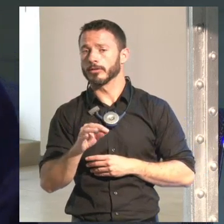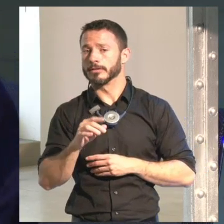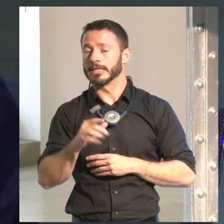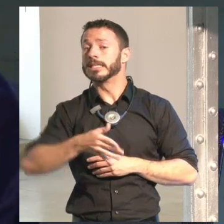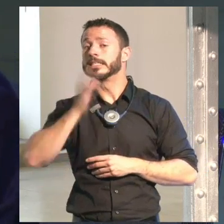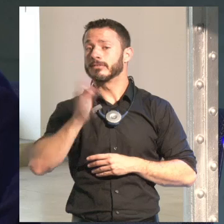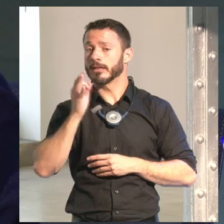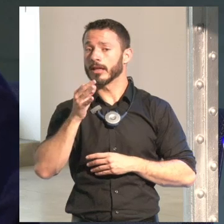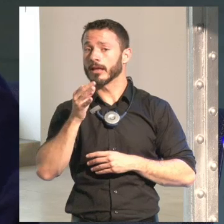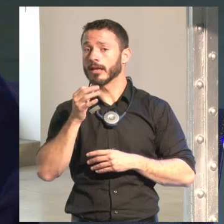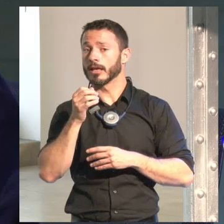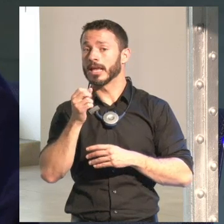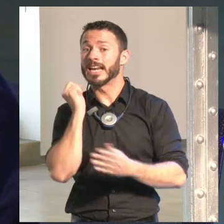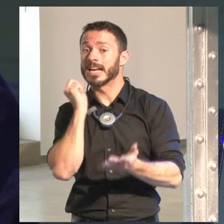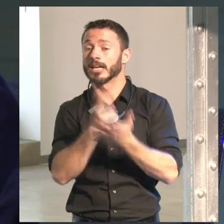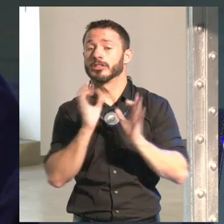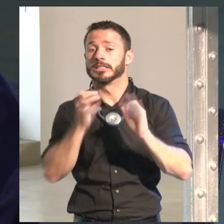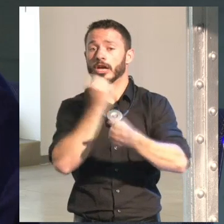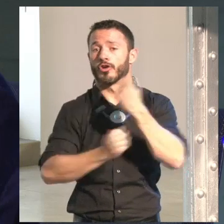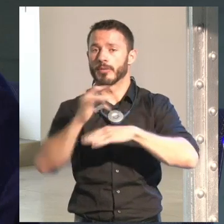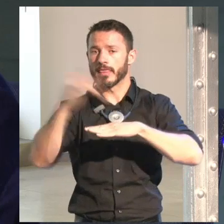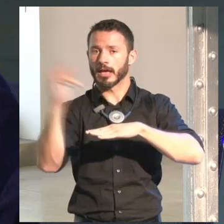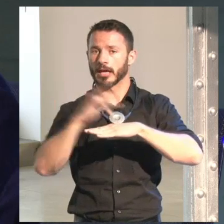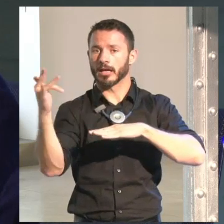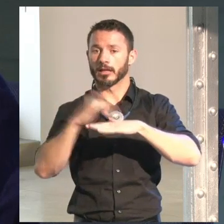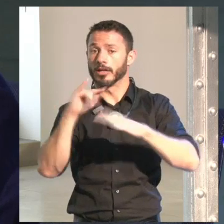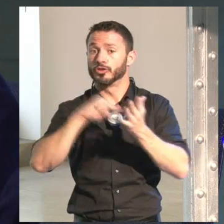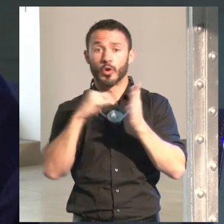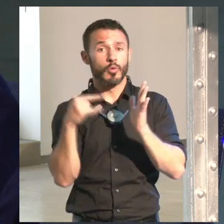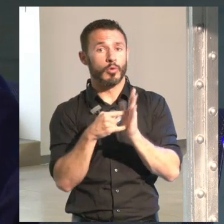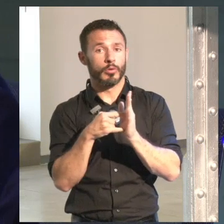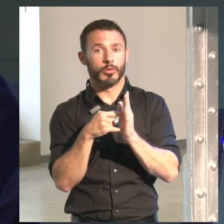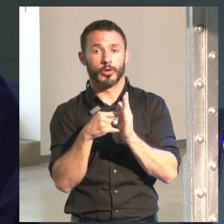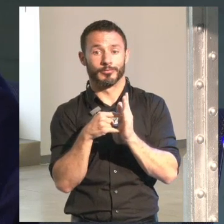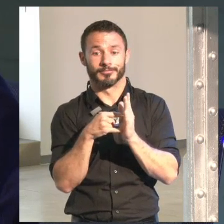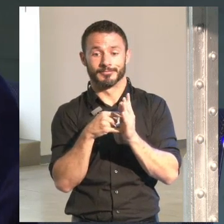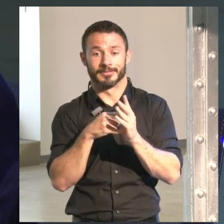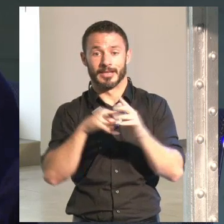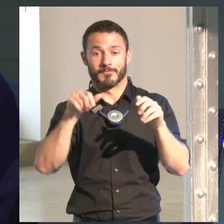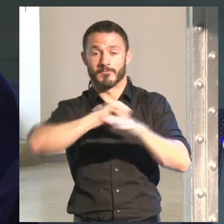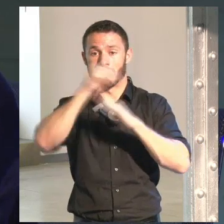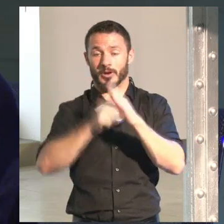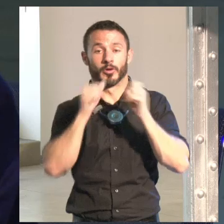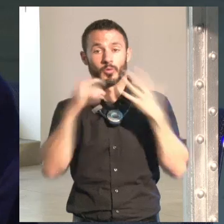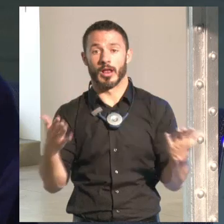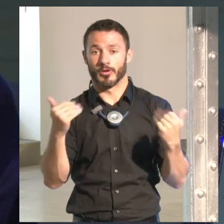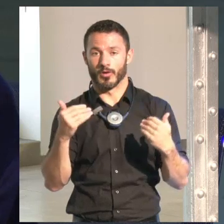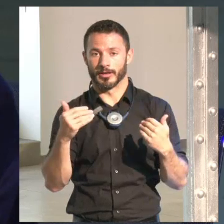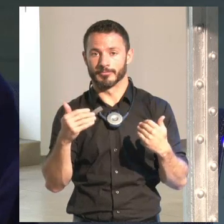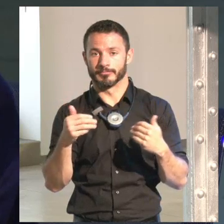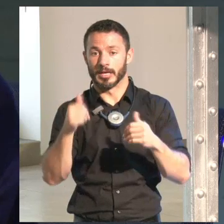que los retos de la economía digital no tienen solución en el modelo actual. A partir de